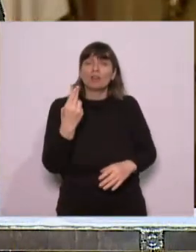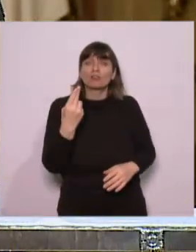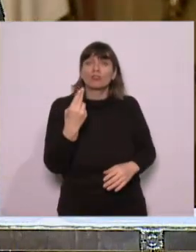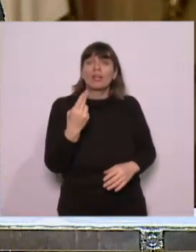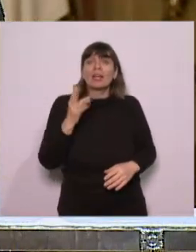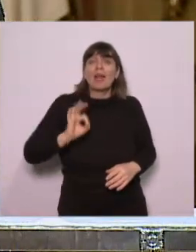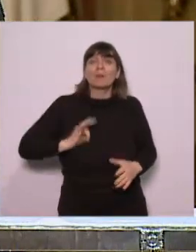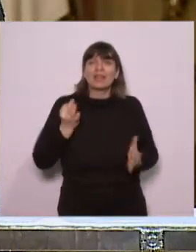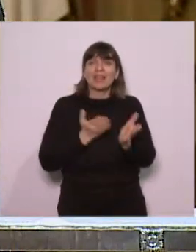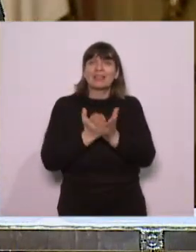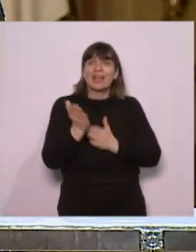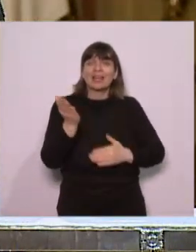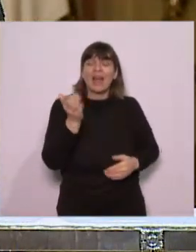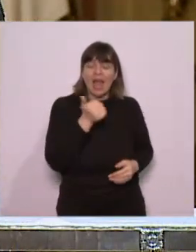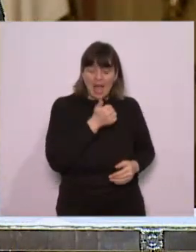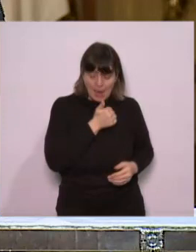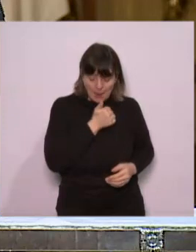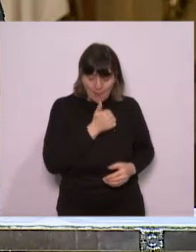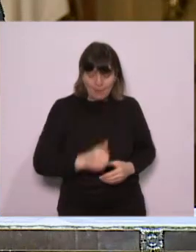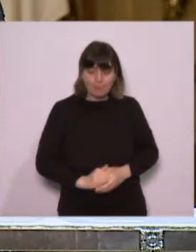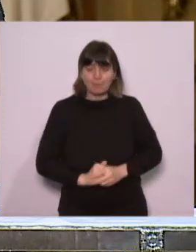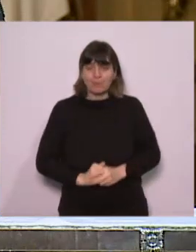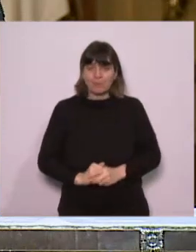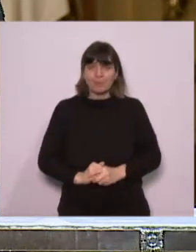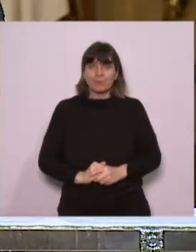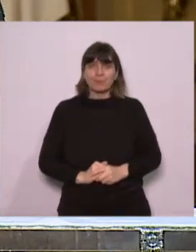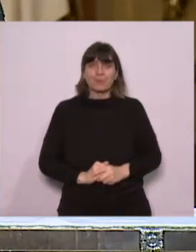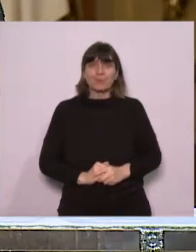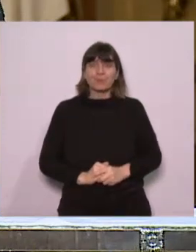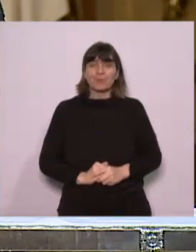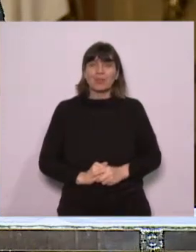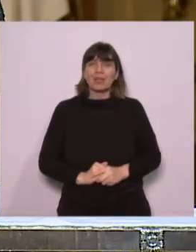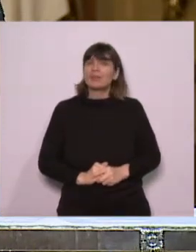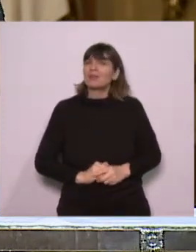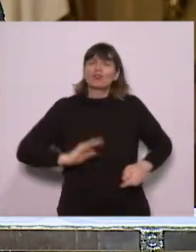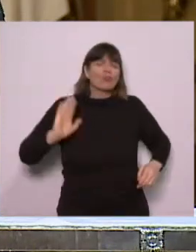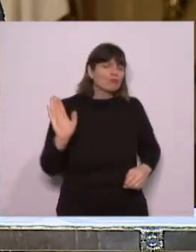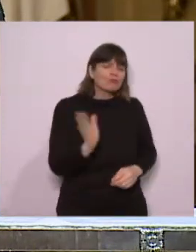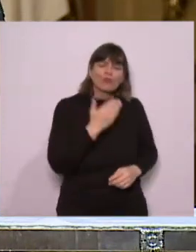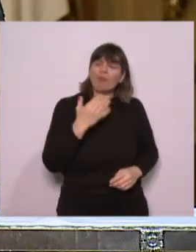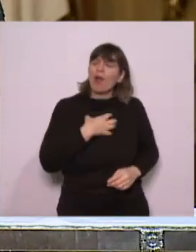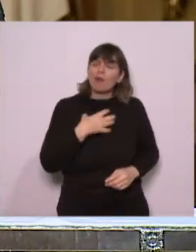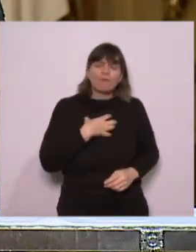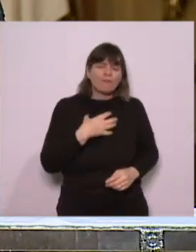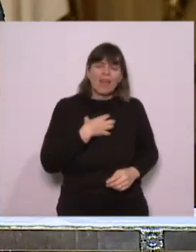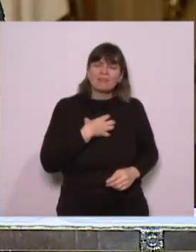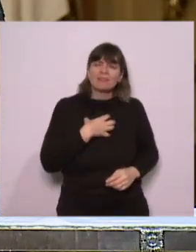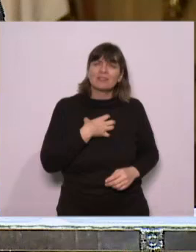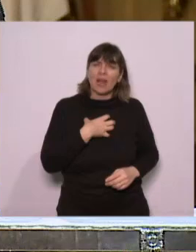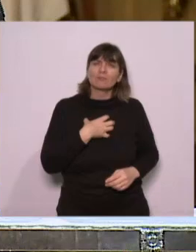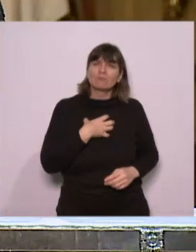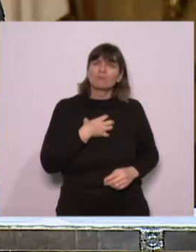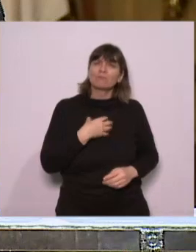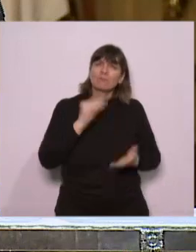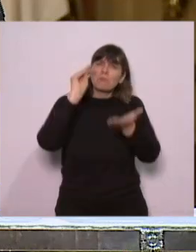carne y la vida eterna. Amén. Con toda nuestra confianza puesta en